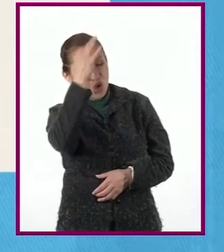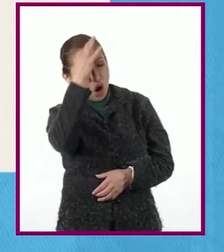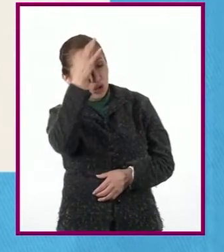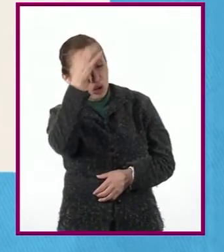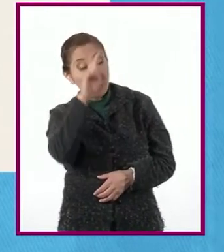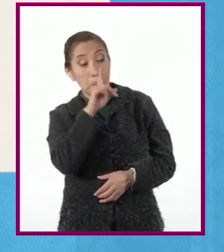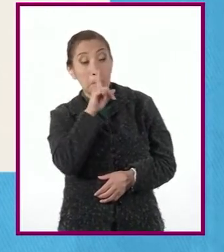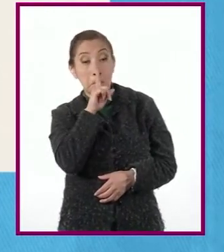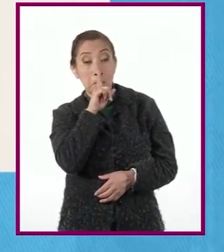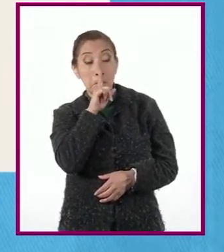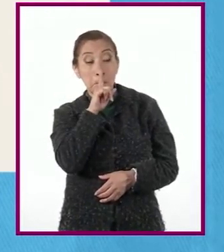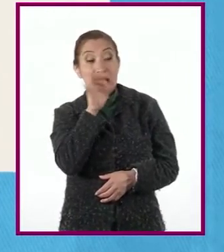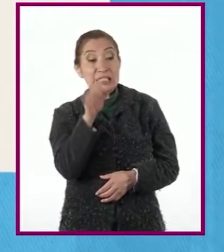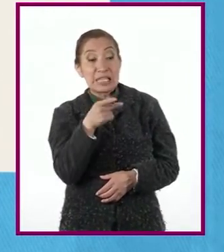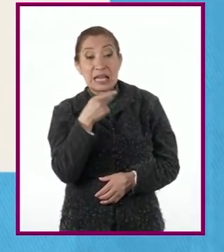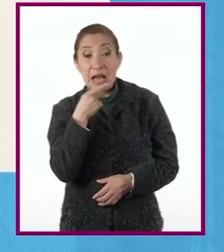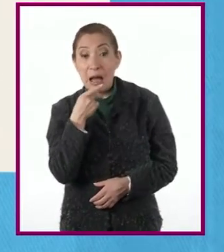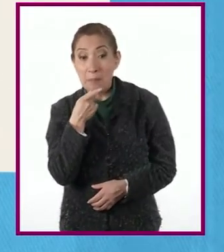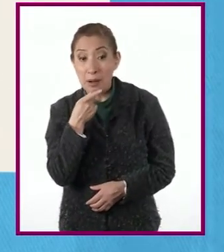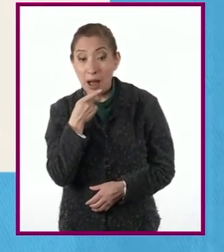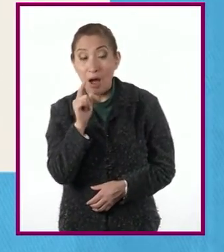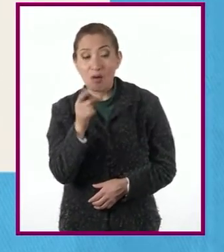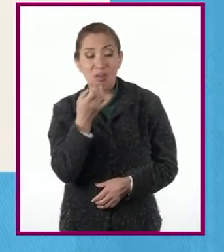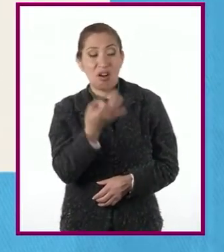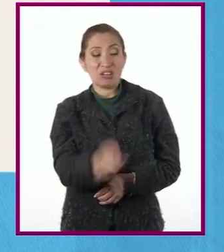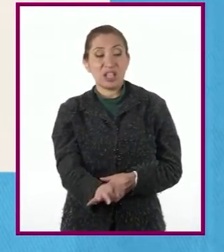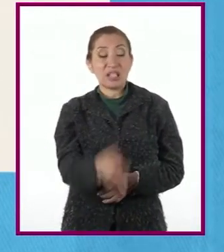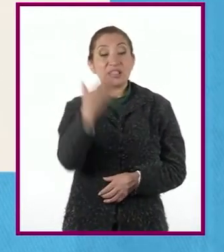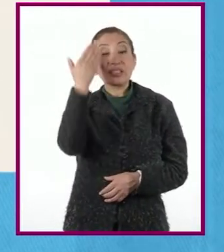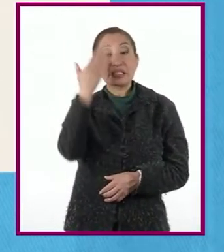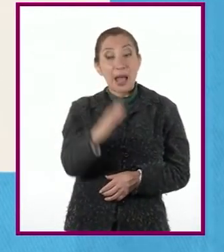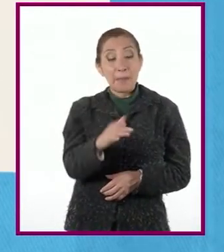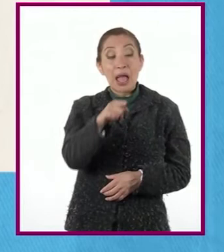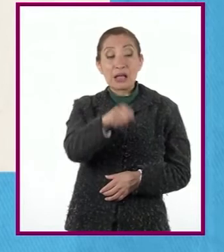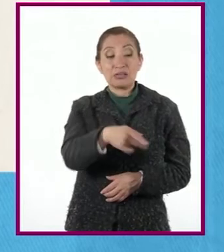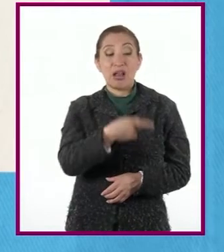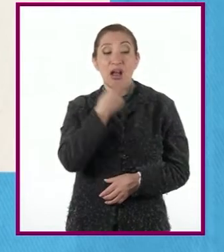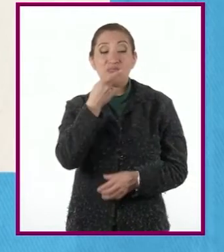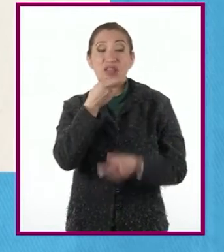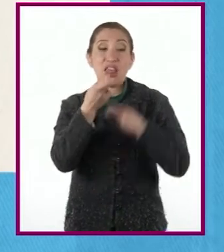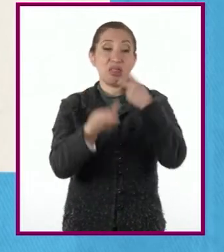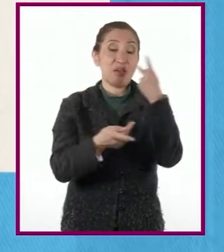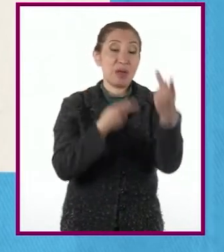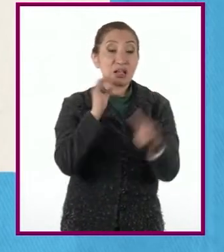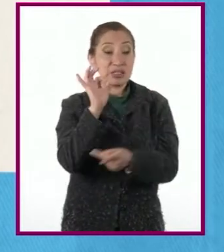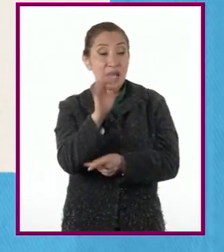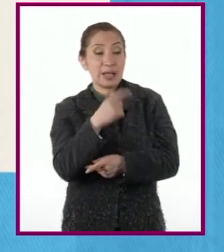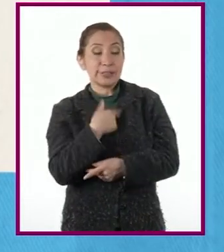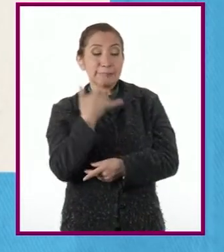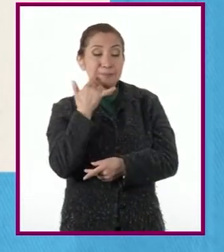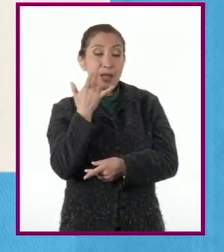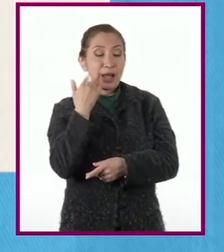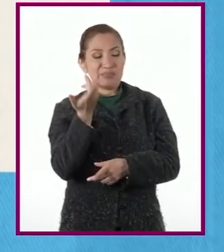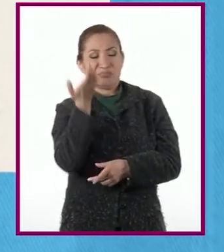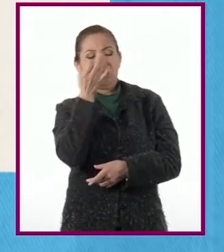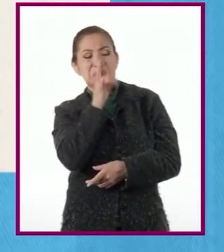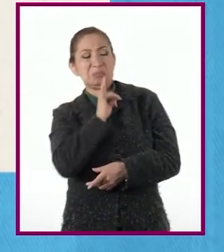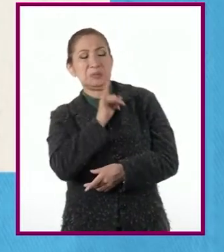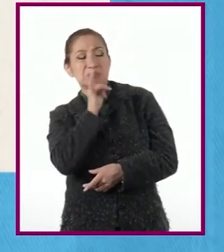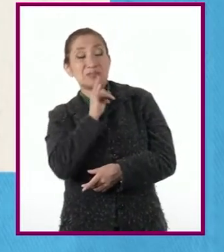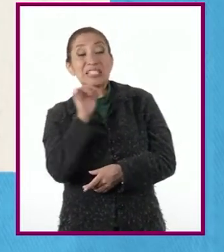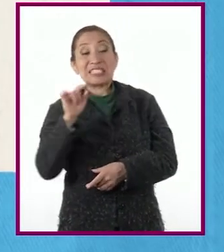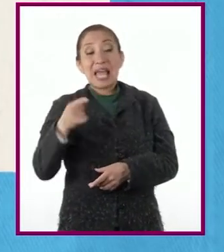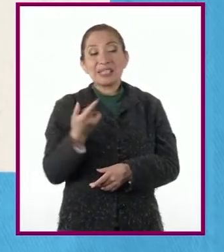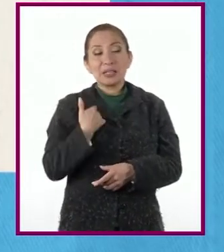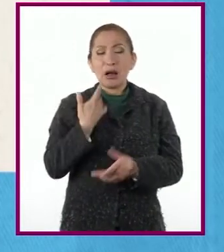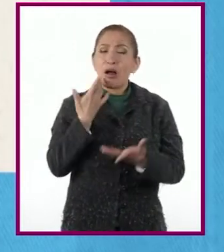si calla y si habla. Un majadero si sabe es hablador y si es afable, un embustero. Si